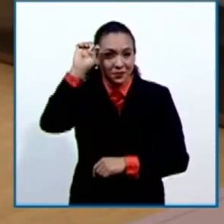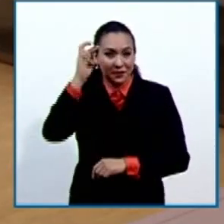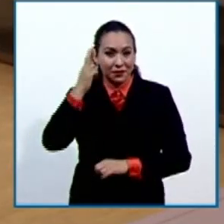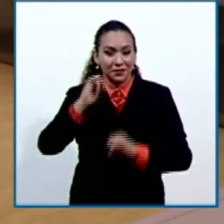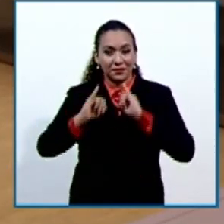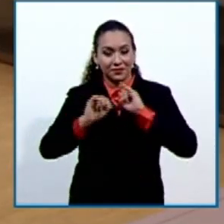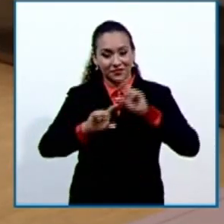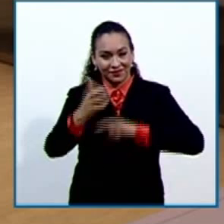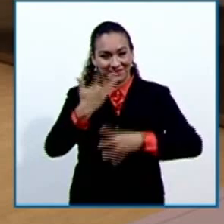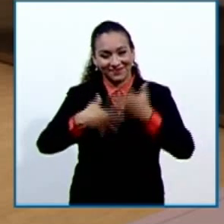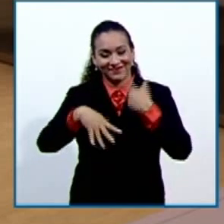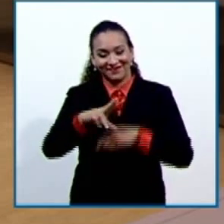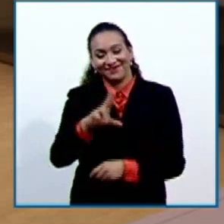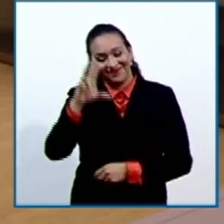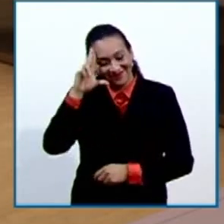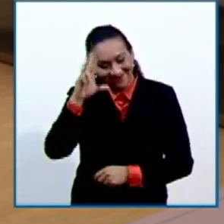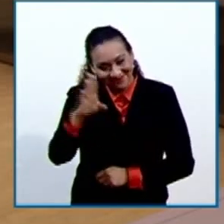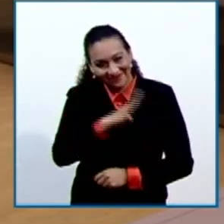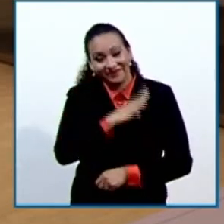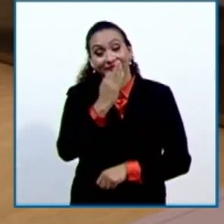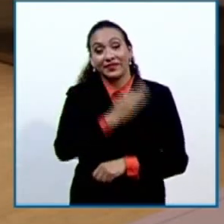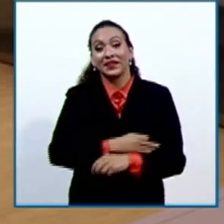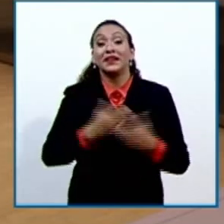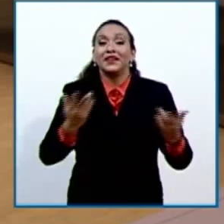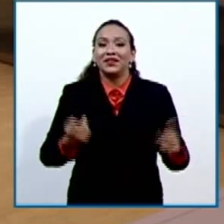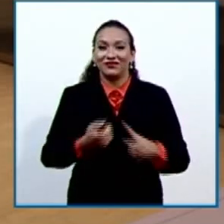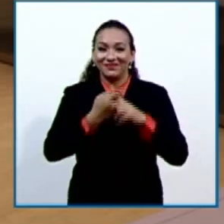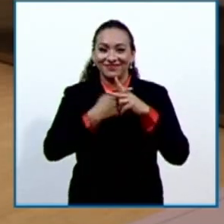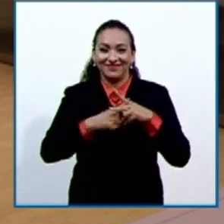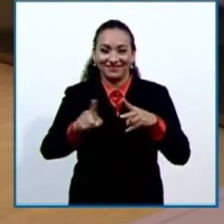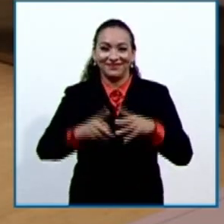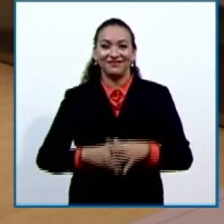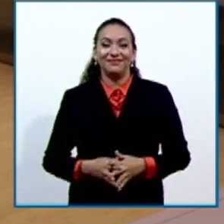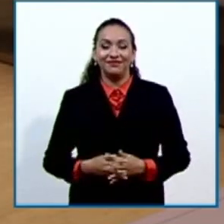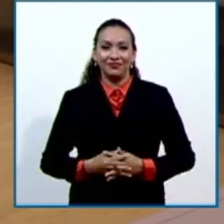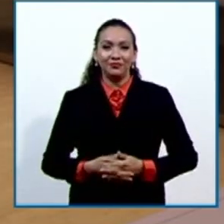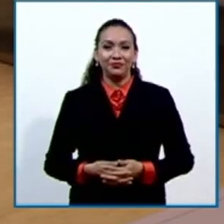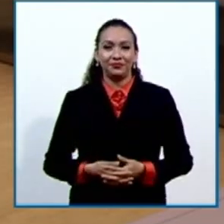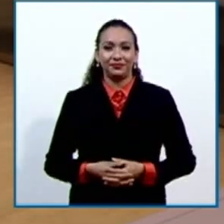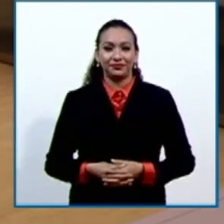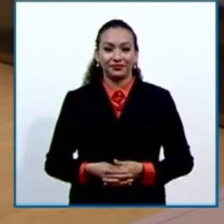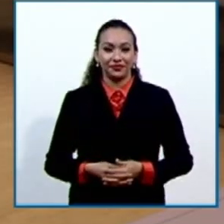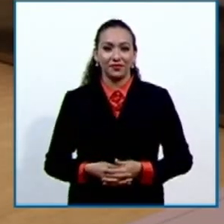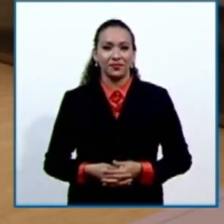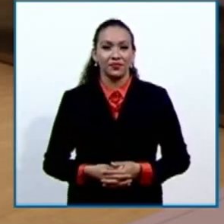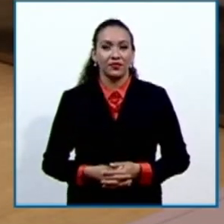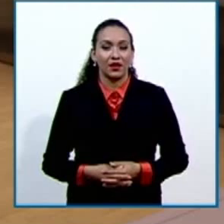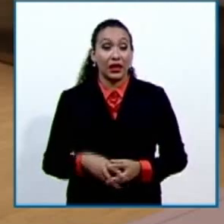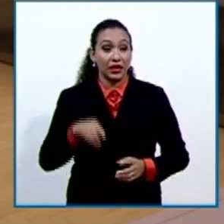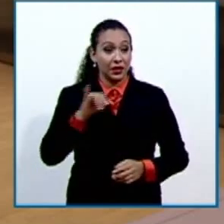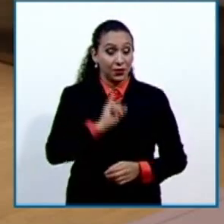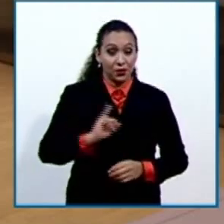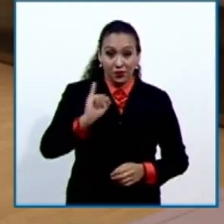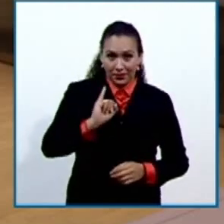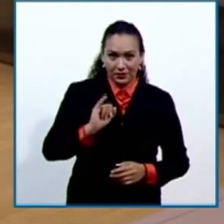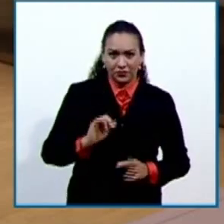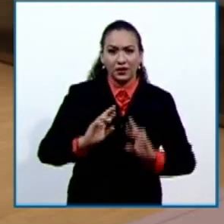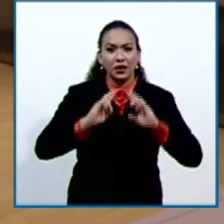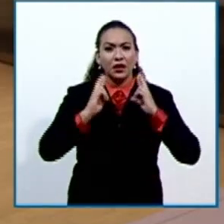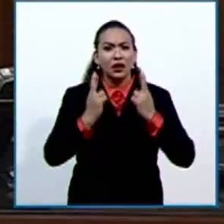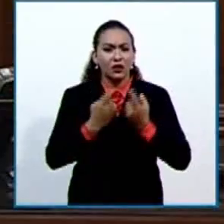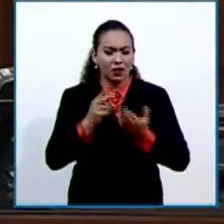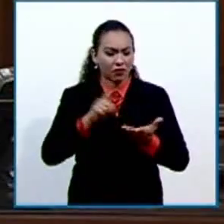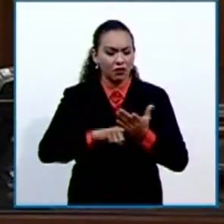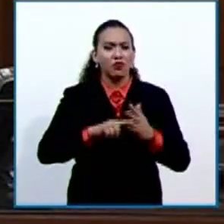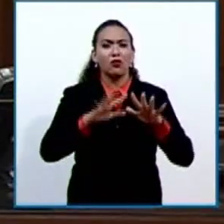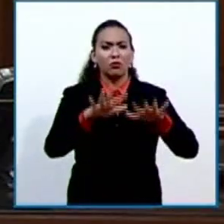interpretación en lengua de señas mexicana. Vámonos con todas las noticias. En la sesión de este jueves, el Pleno de la Corte